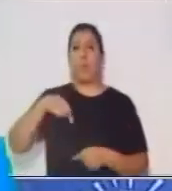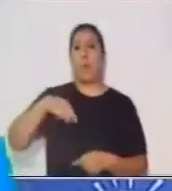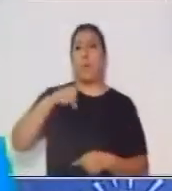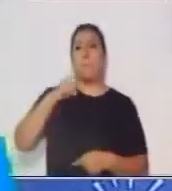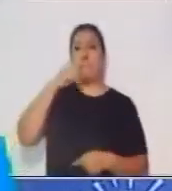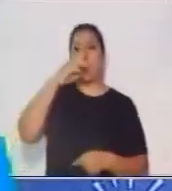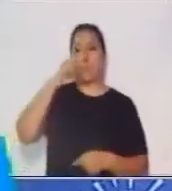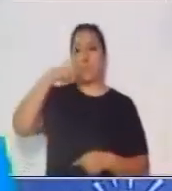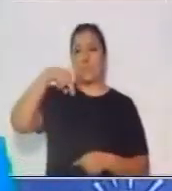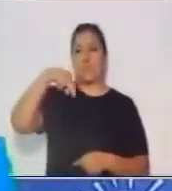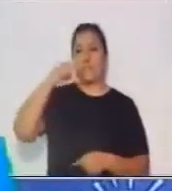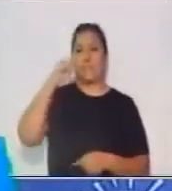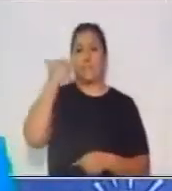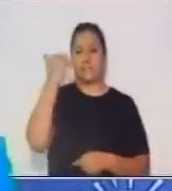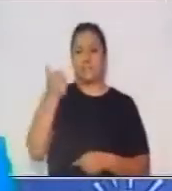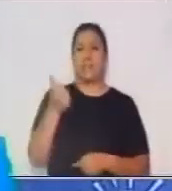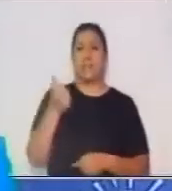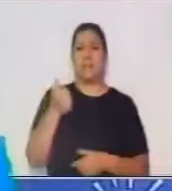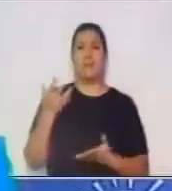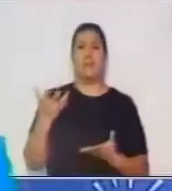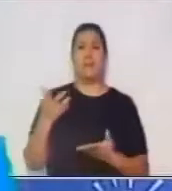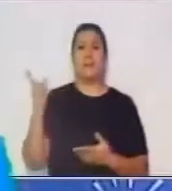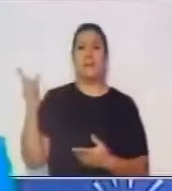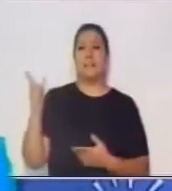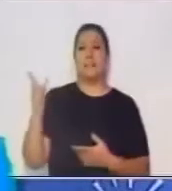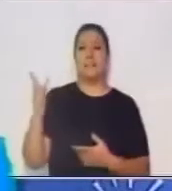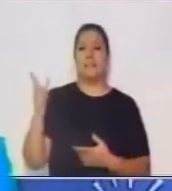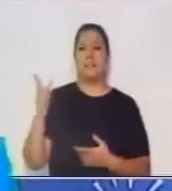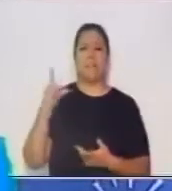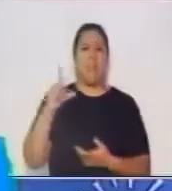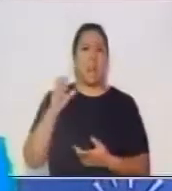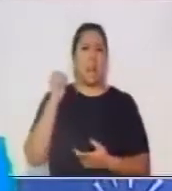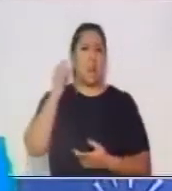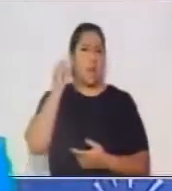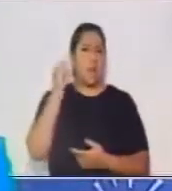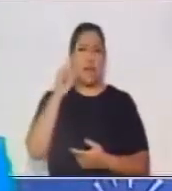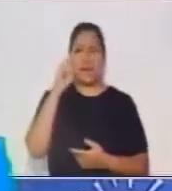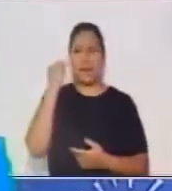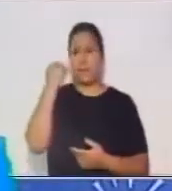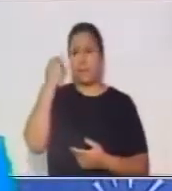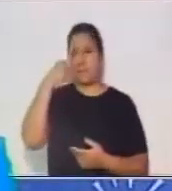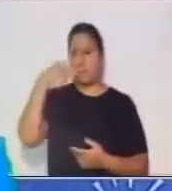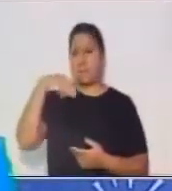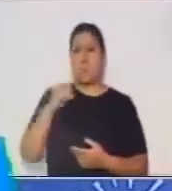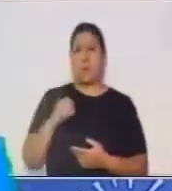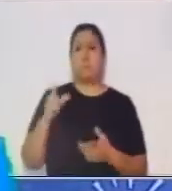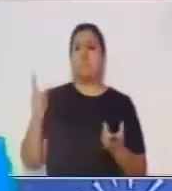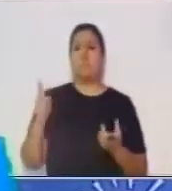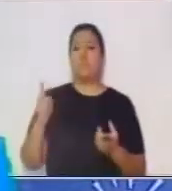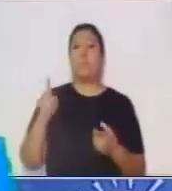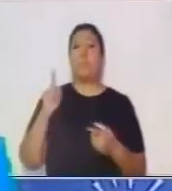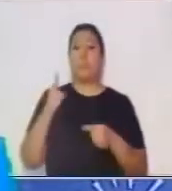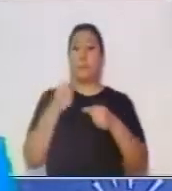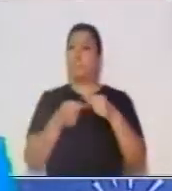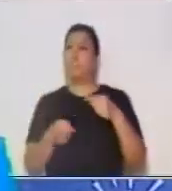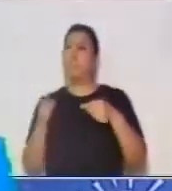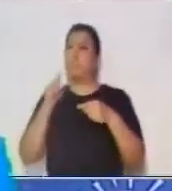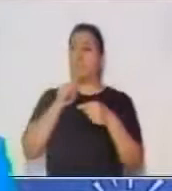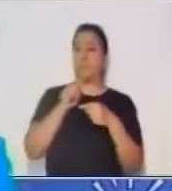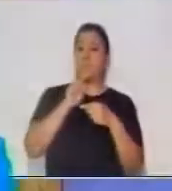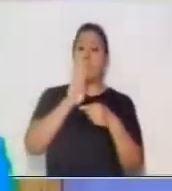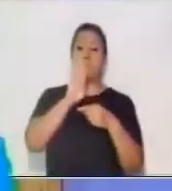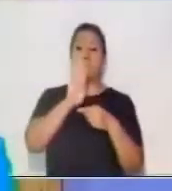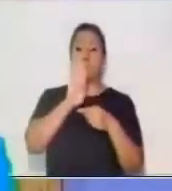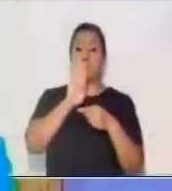Sí. Javi, pero prométeme una cosa. No quiero que pagues con esto en bancos. Solo pedí a la tiendita, a la papelería, lugares donde